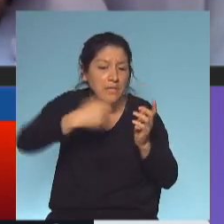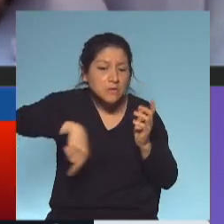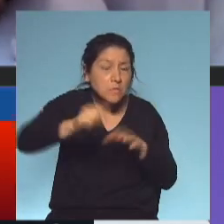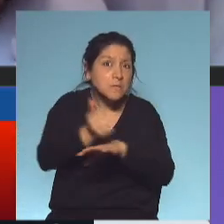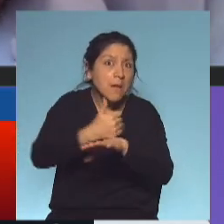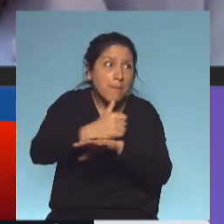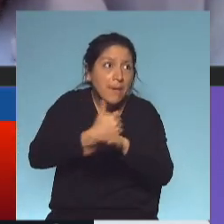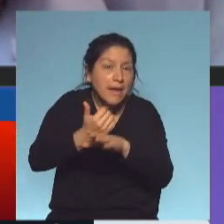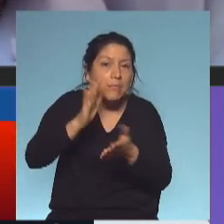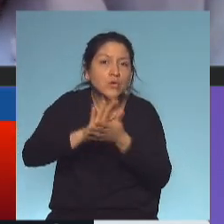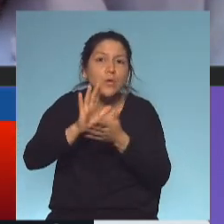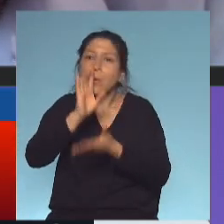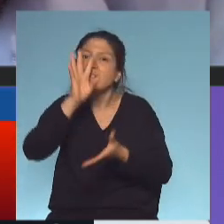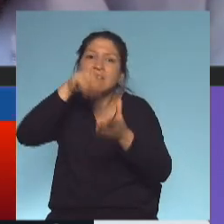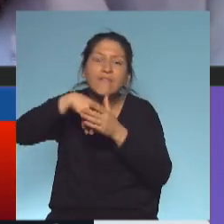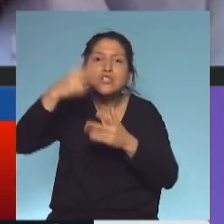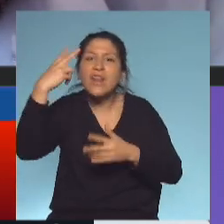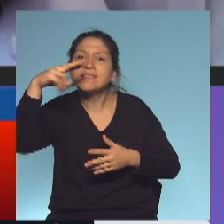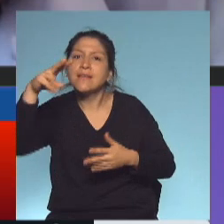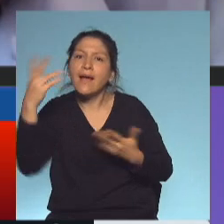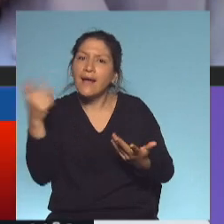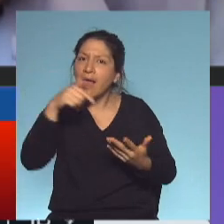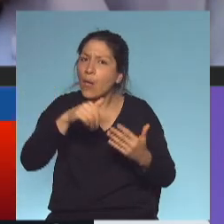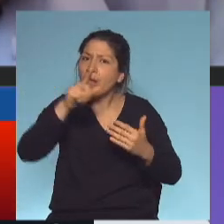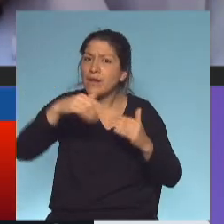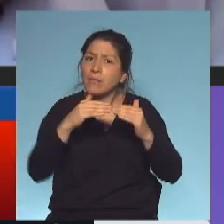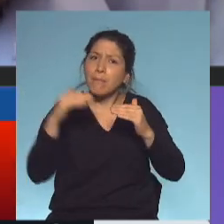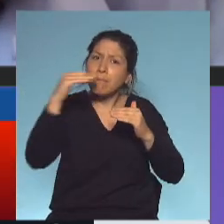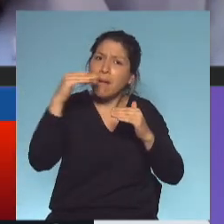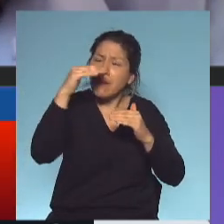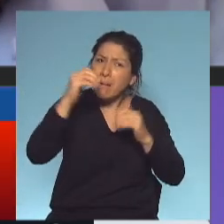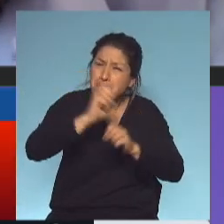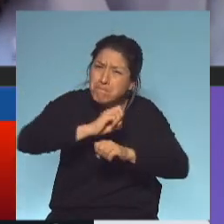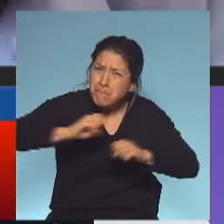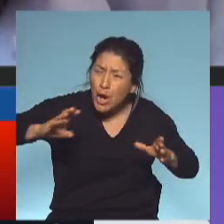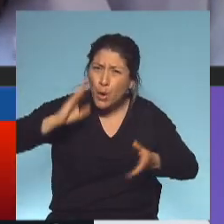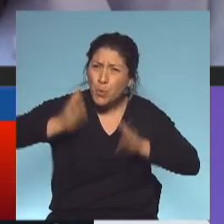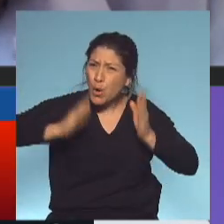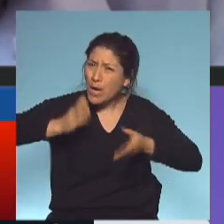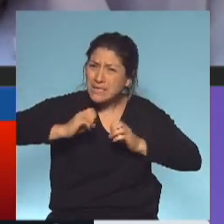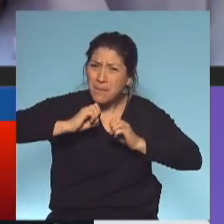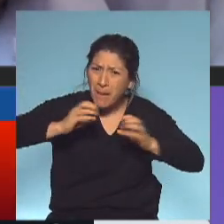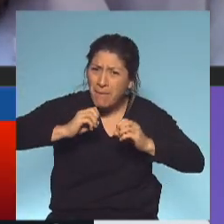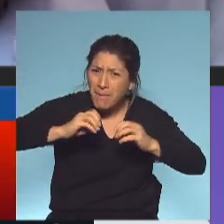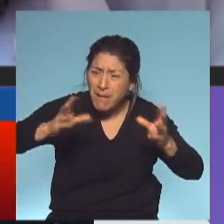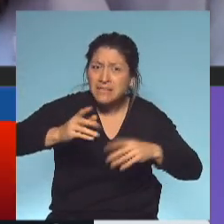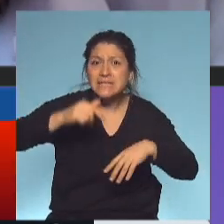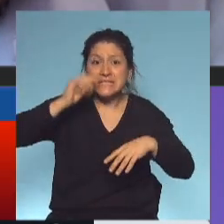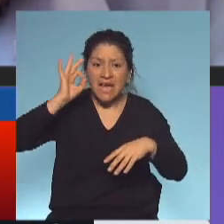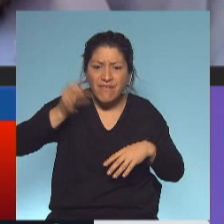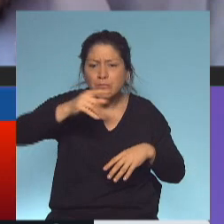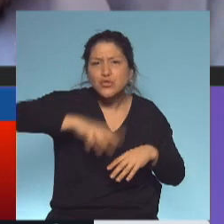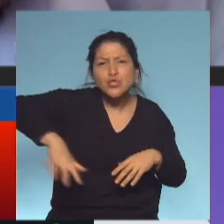intervención extranjera en este conflicto? Dado que se está dando una escalada de violencia y bueno, sabemos que es una zona que siempre